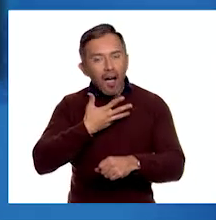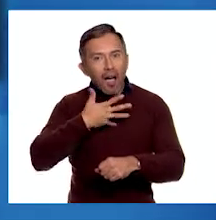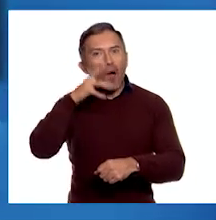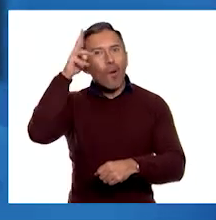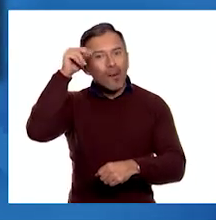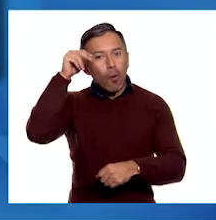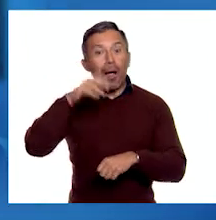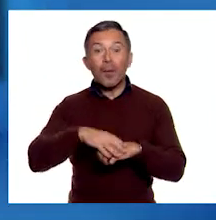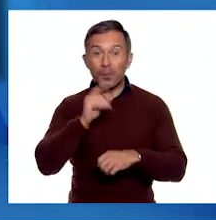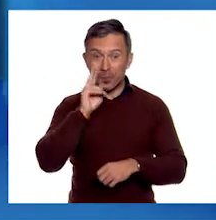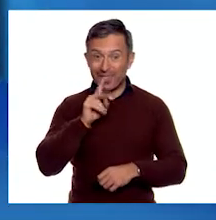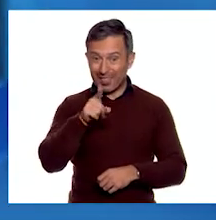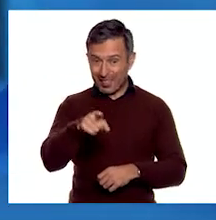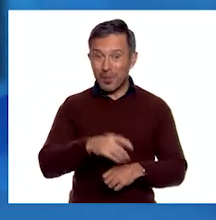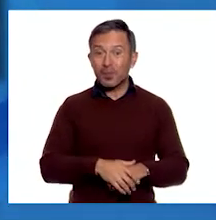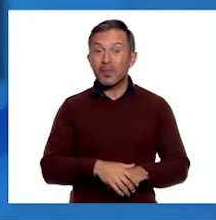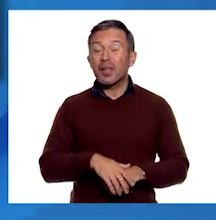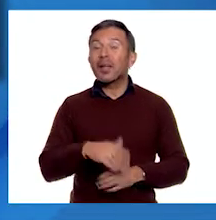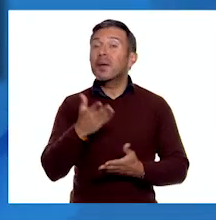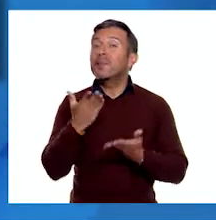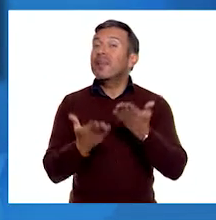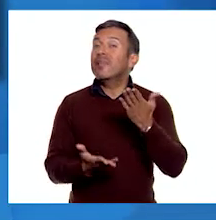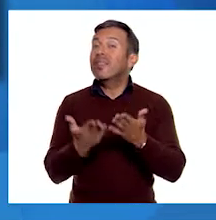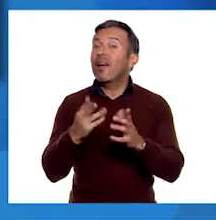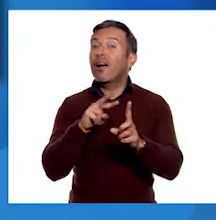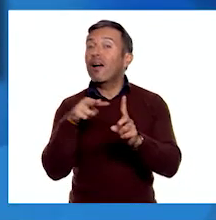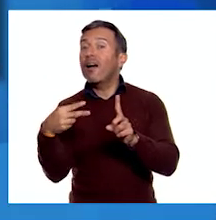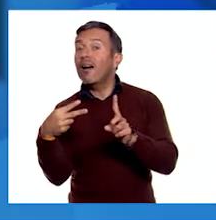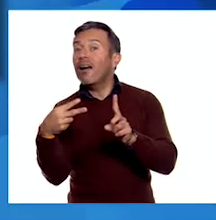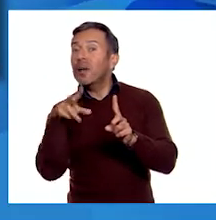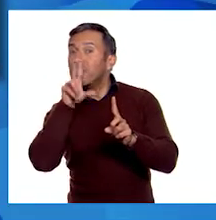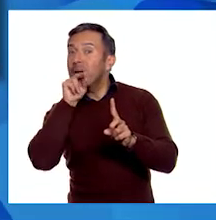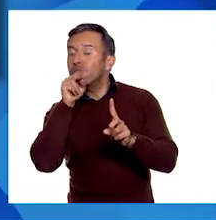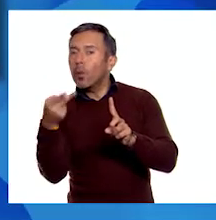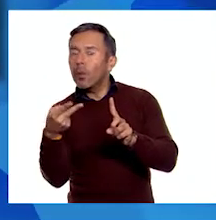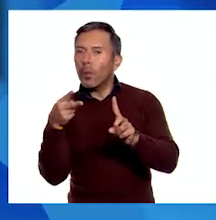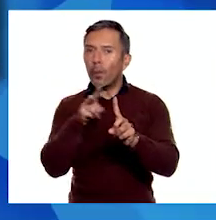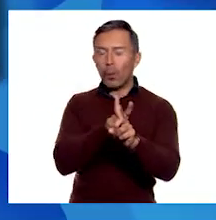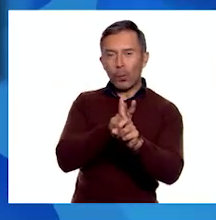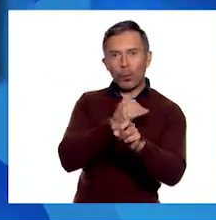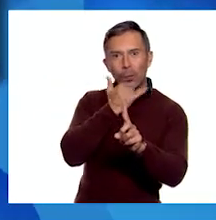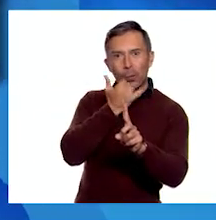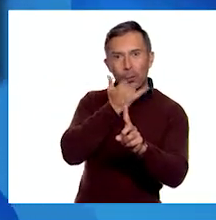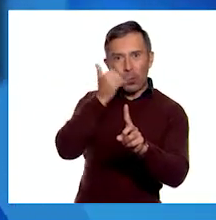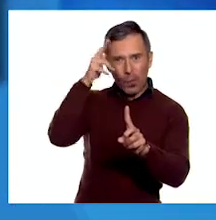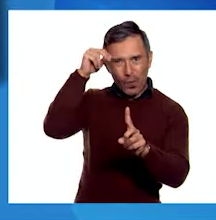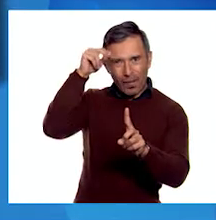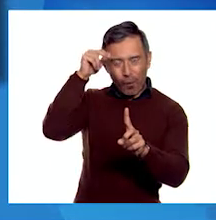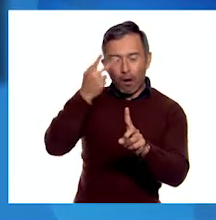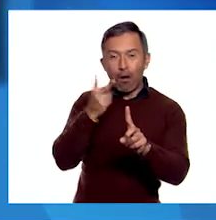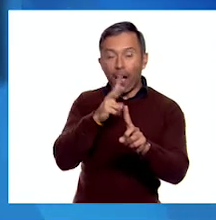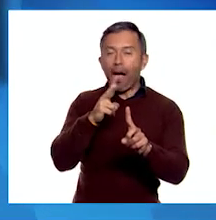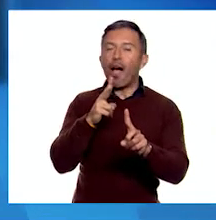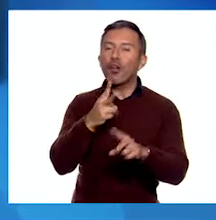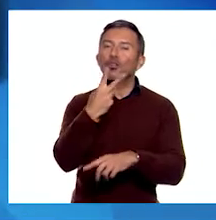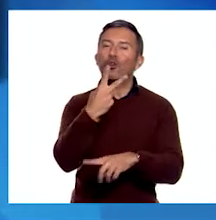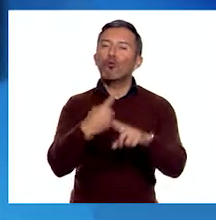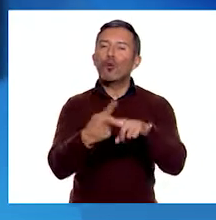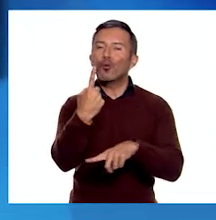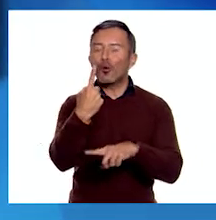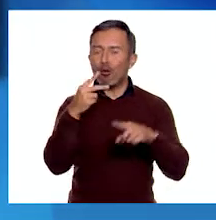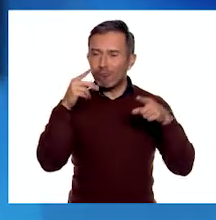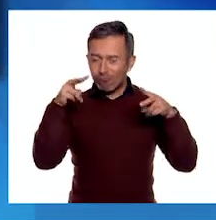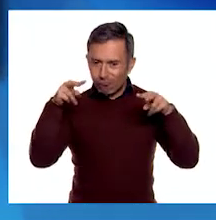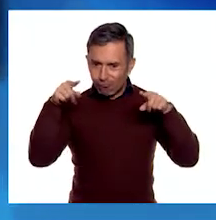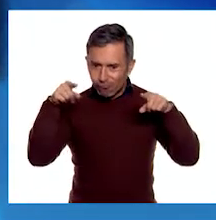que es el pico, son las orejas del conejo. Exactamente, es una imagen al 2x1 y es una